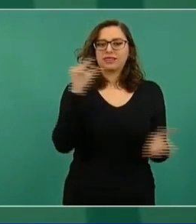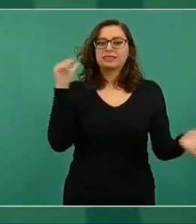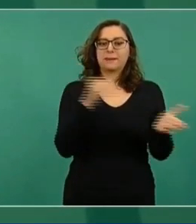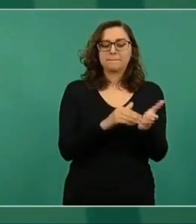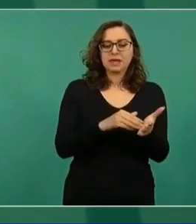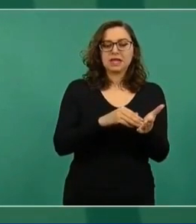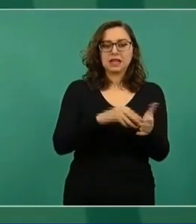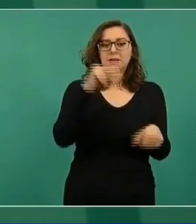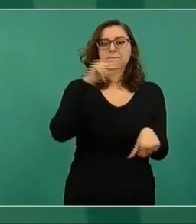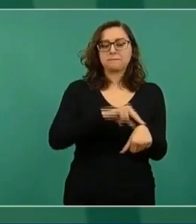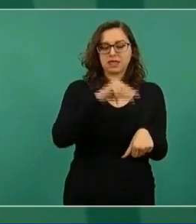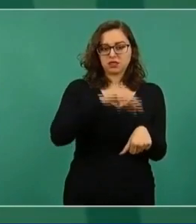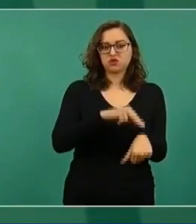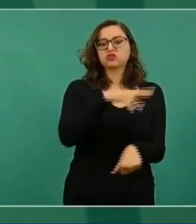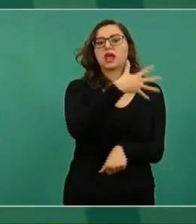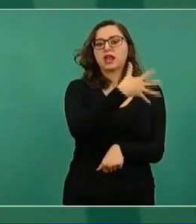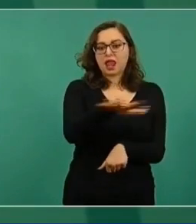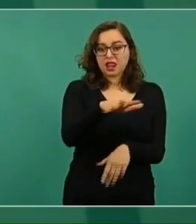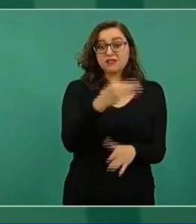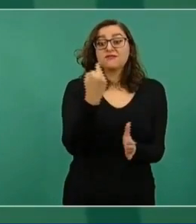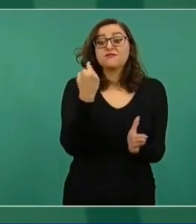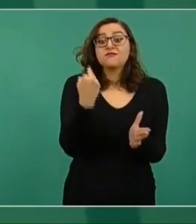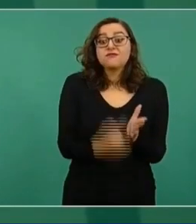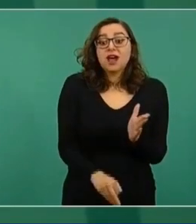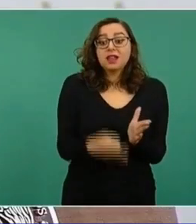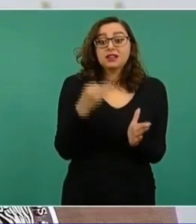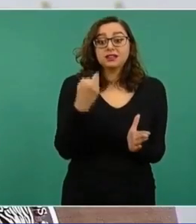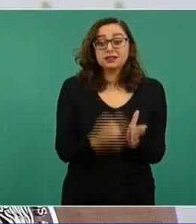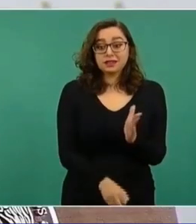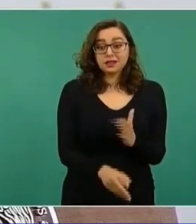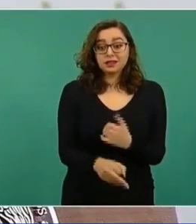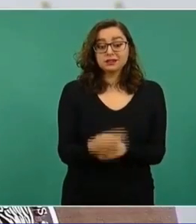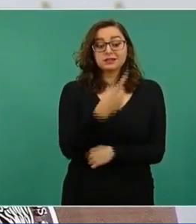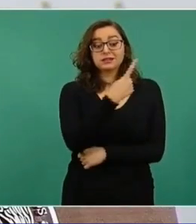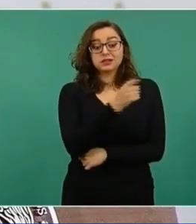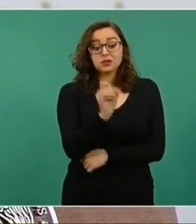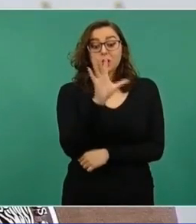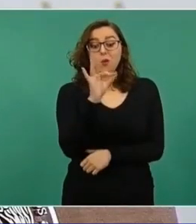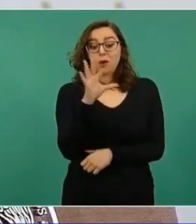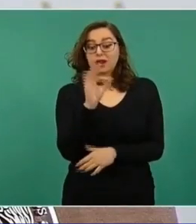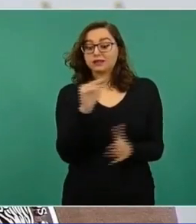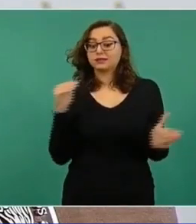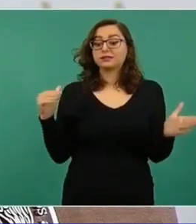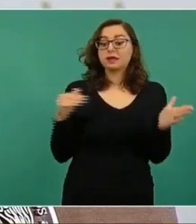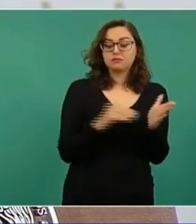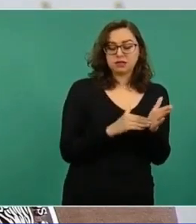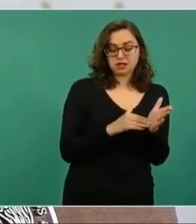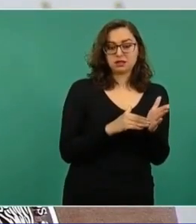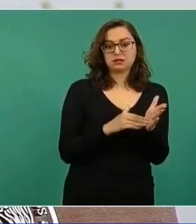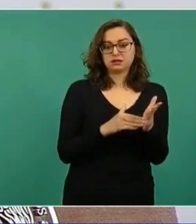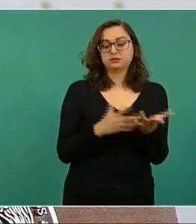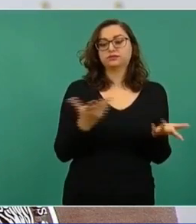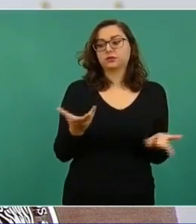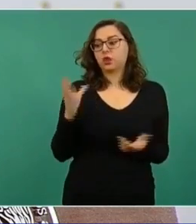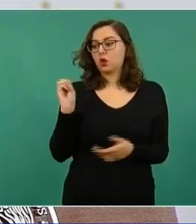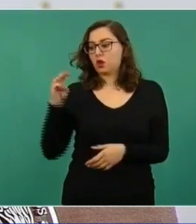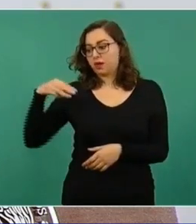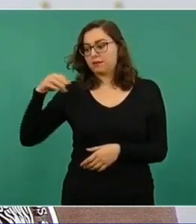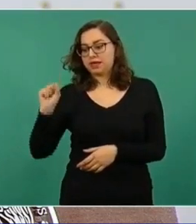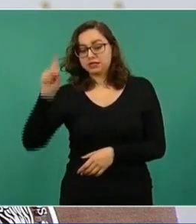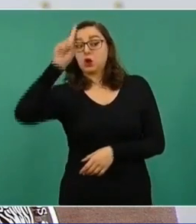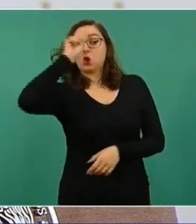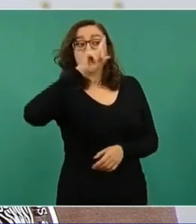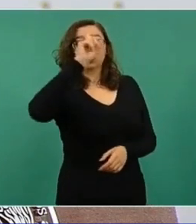140,000 médicos generales para cubrir los lineamientos, las recomendaciones de la Organización Mundial de la